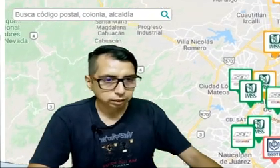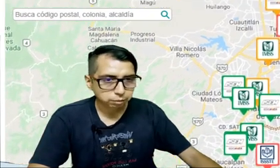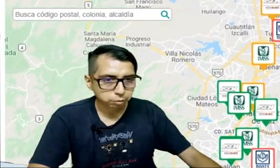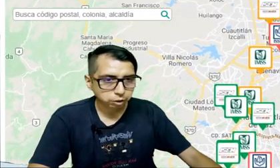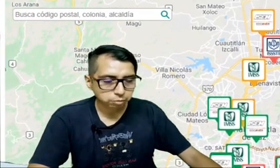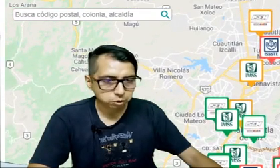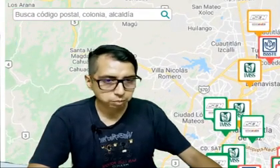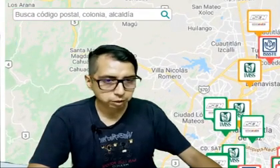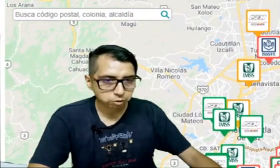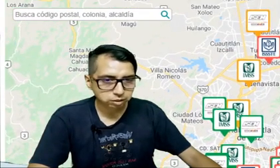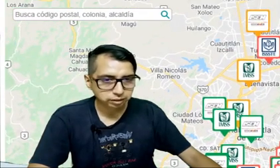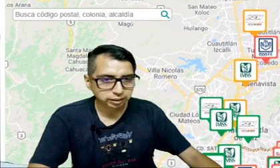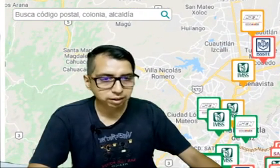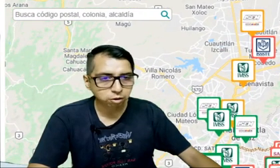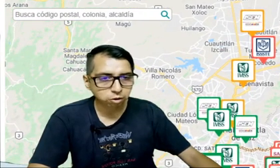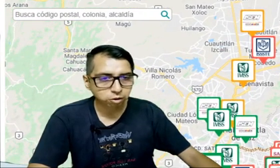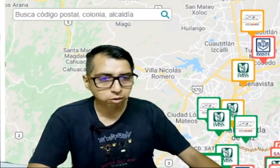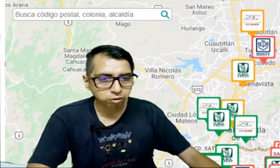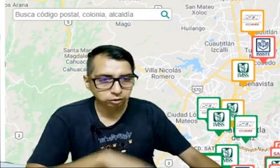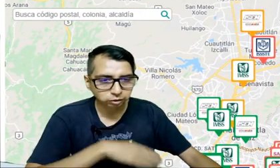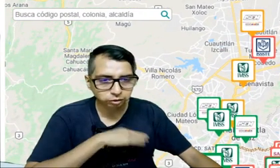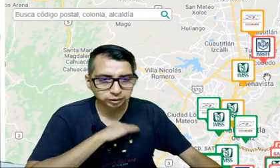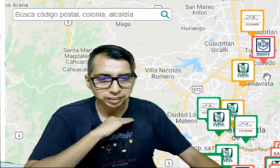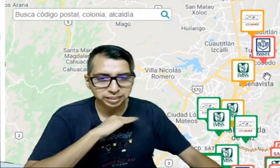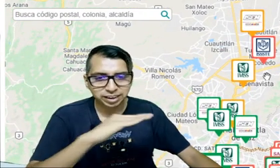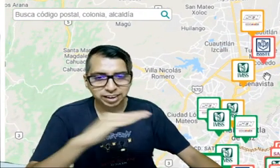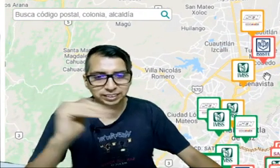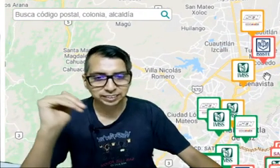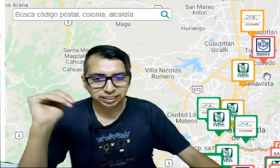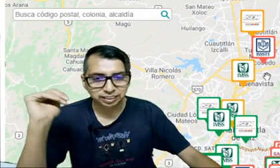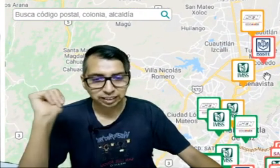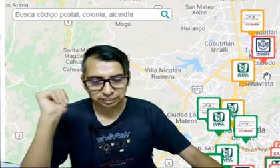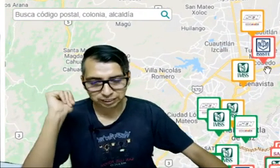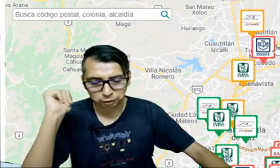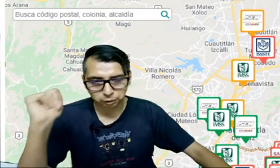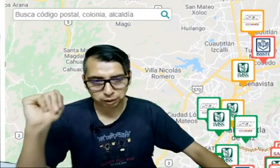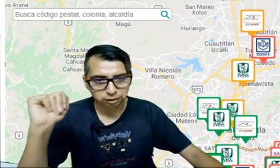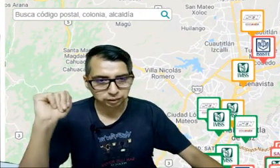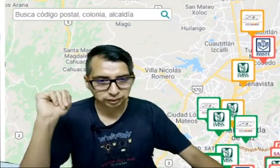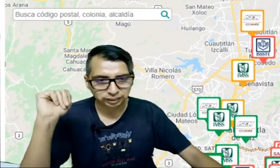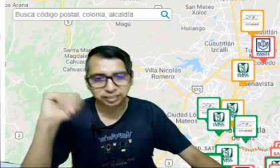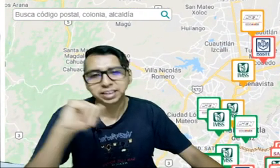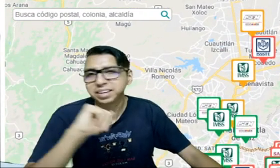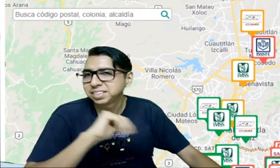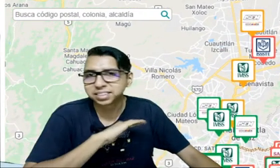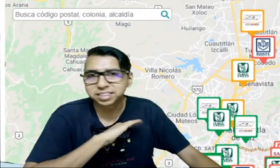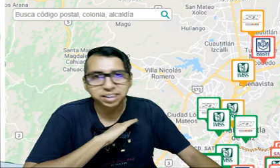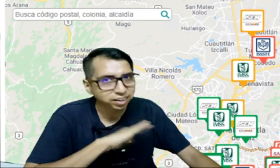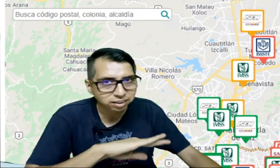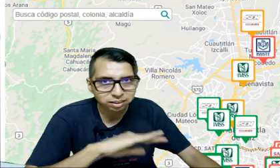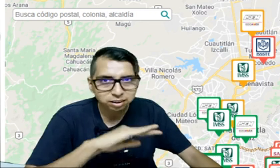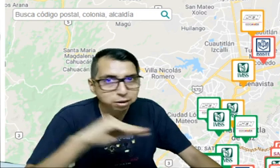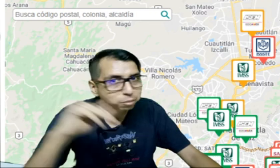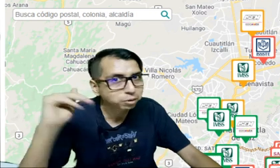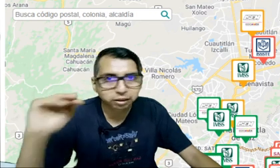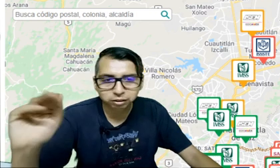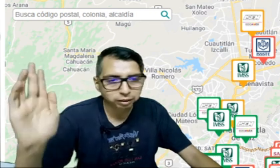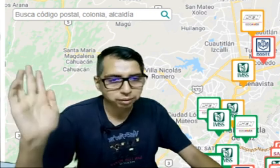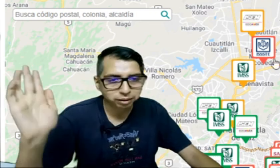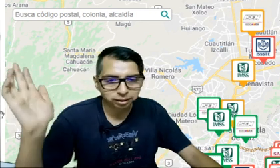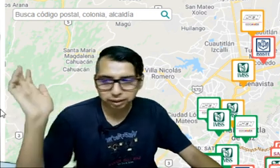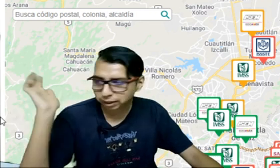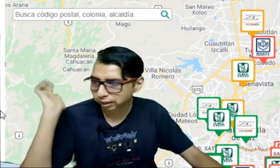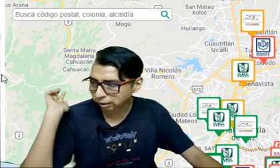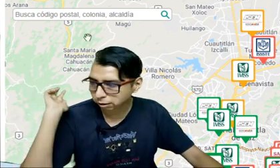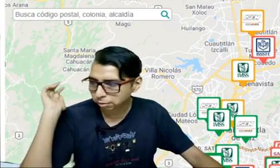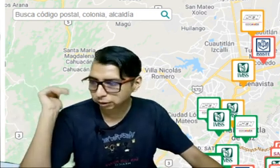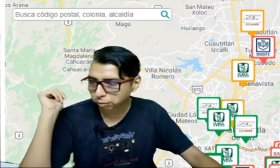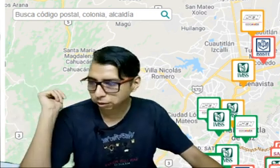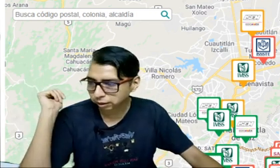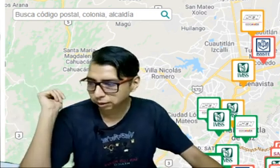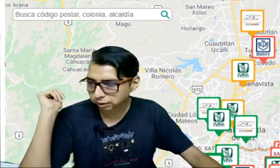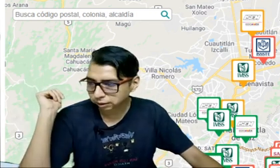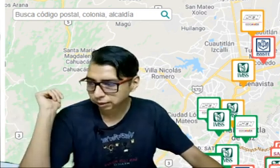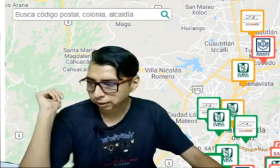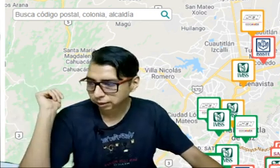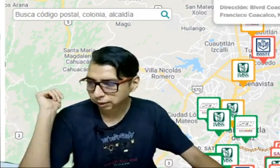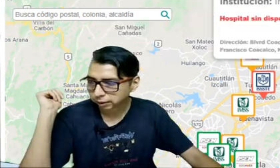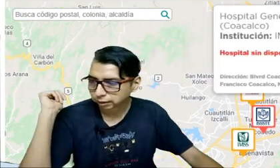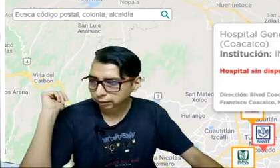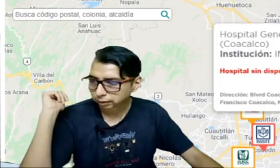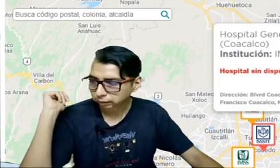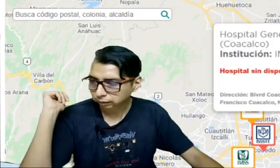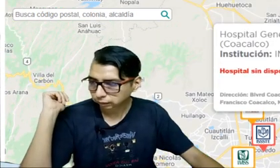entonces aquí podemos ver los que están en rojo son los que ya están saturados aquí ya ni siquiera ir porque no te van a dejar vas a poder